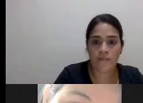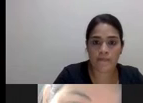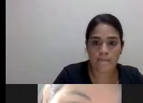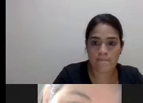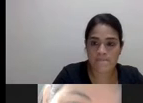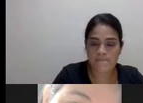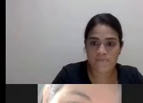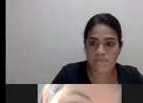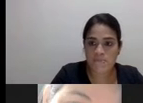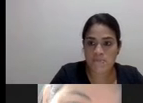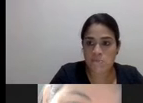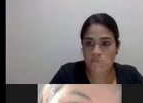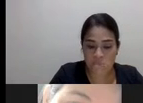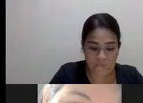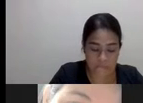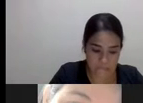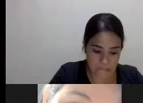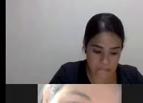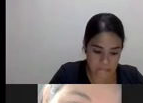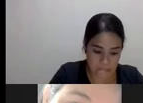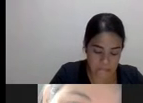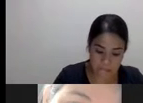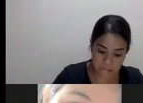son, vamos a ir,